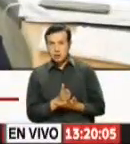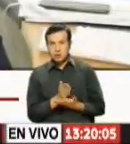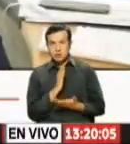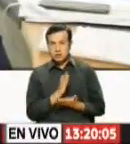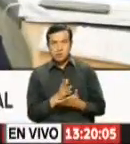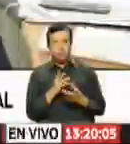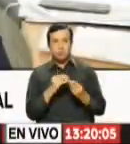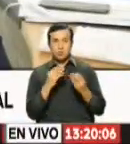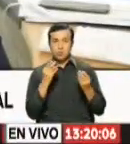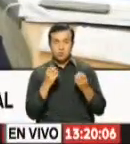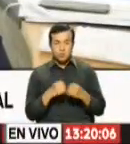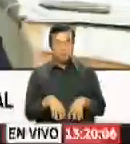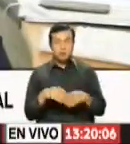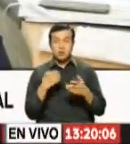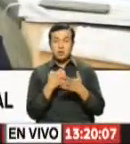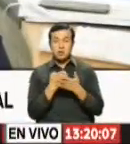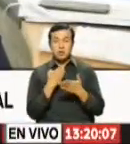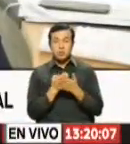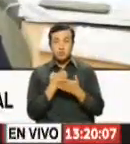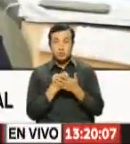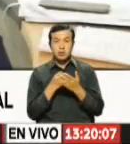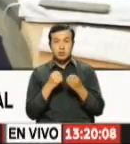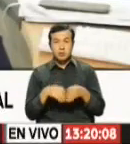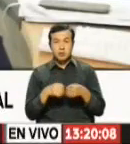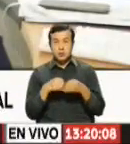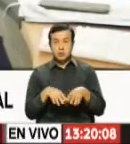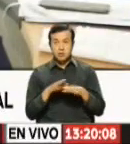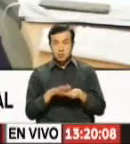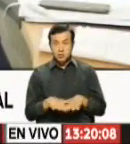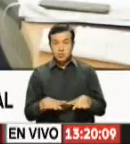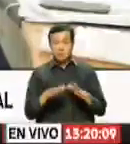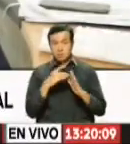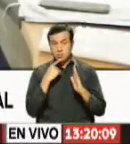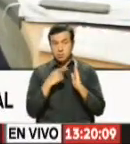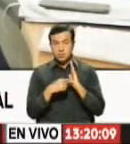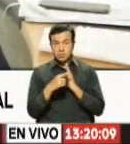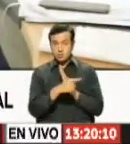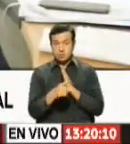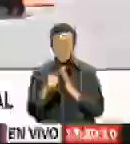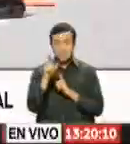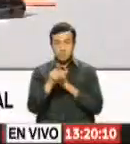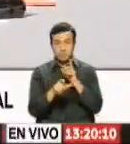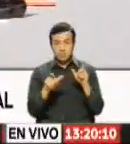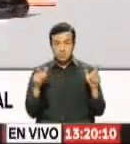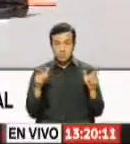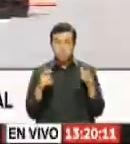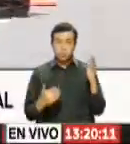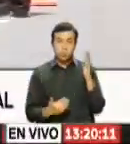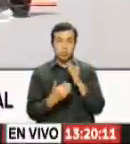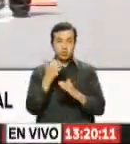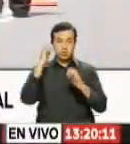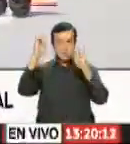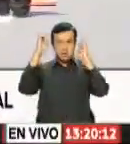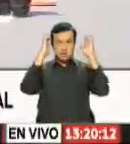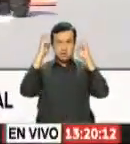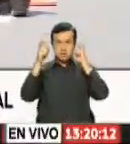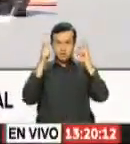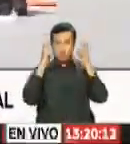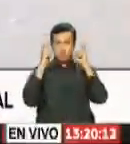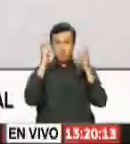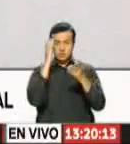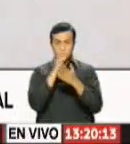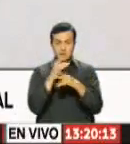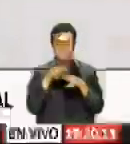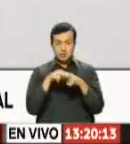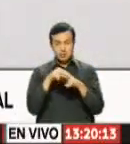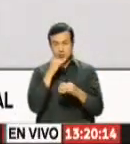ocasiona grandes pérdidas económicas al transporte organizado, en este caso al transporte de pasajeros. Las nuevas estrategias de control para frenar el